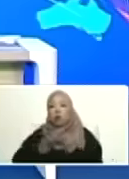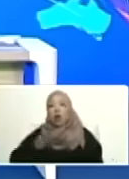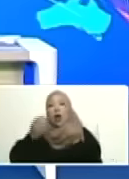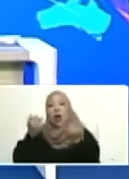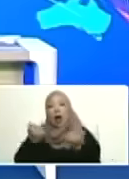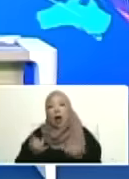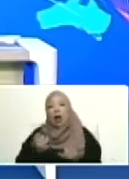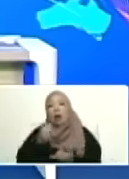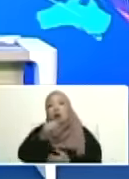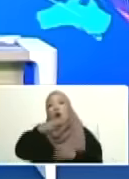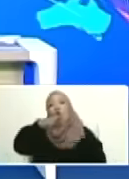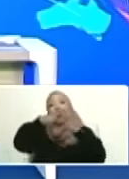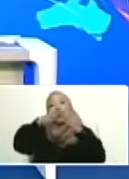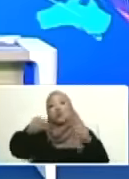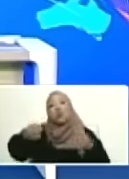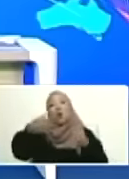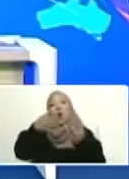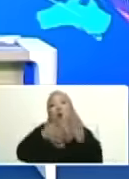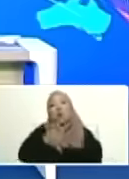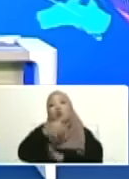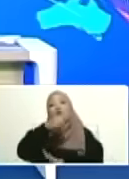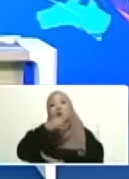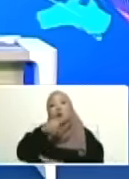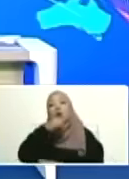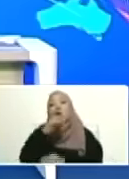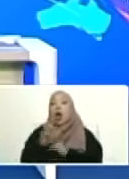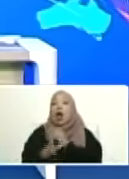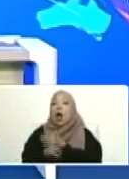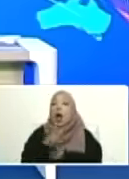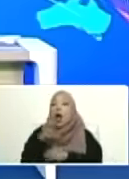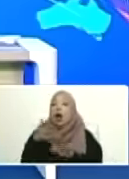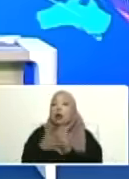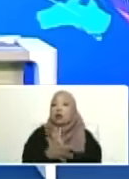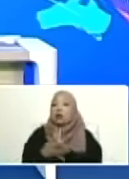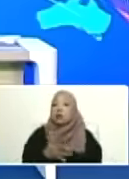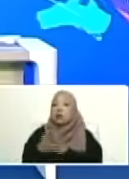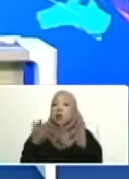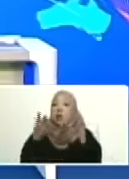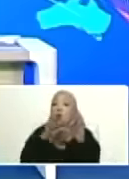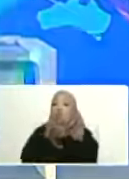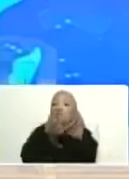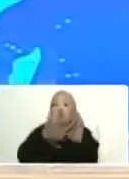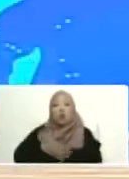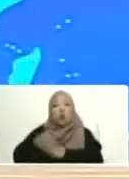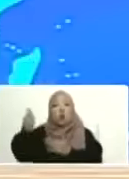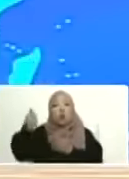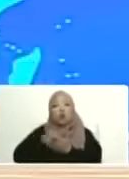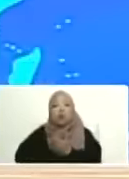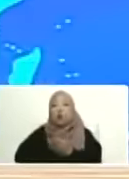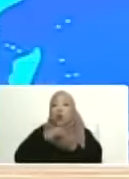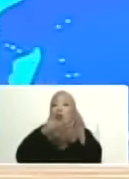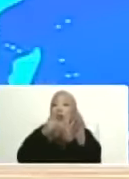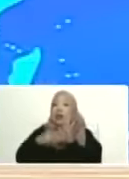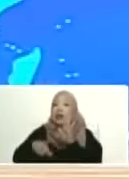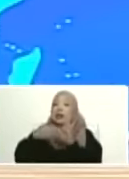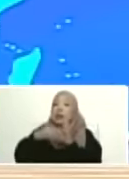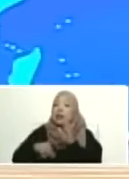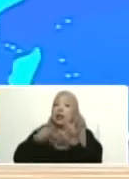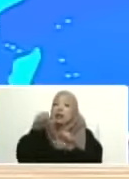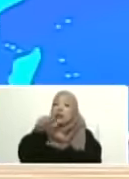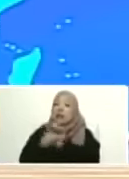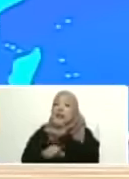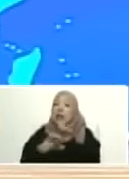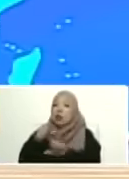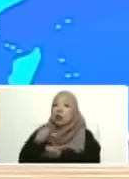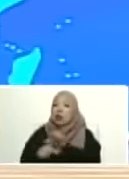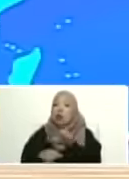declaradas todas nulas y ritas. Todo ese derecho imperial del siglo XIX, finales del